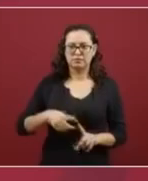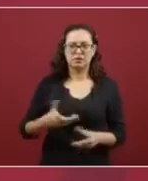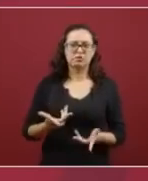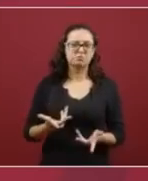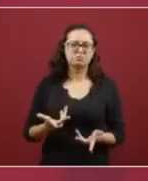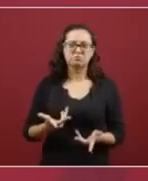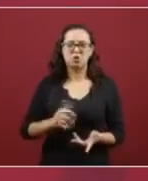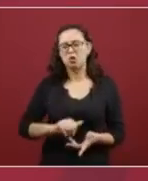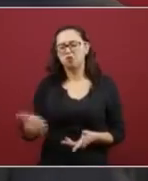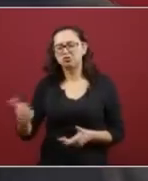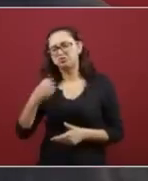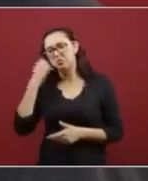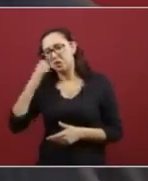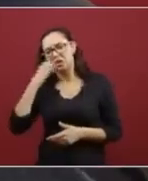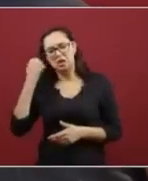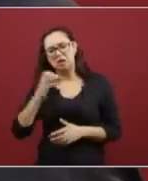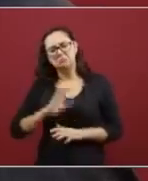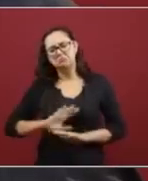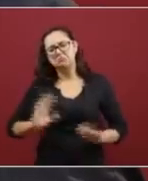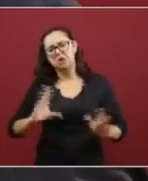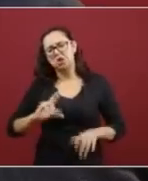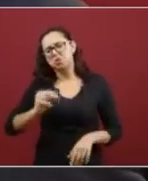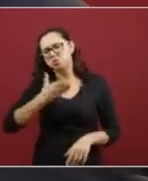escuelas también donde ya no se